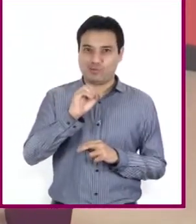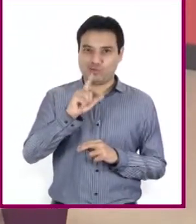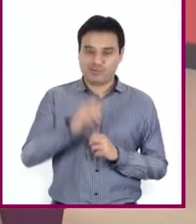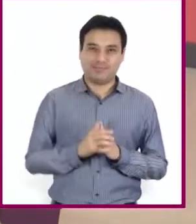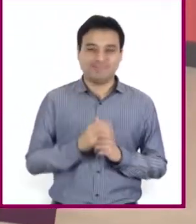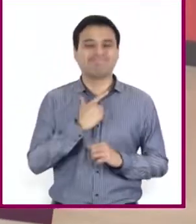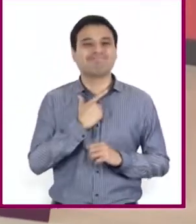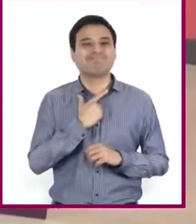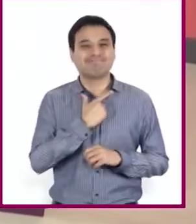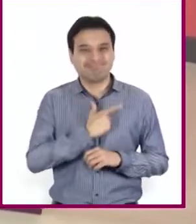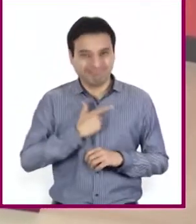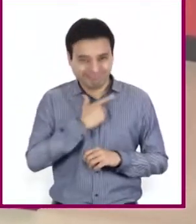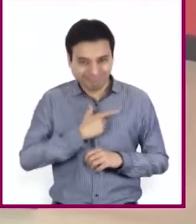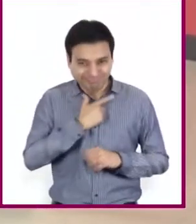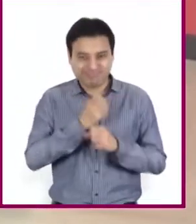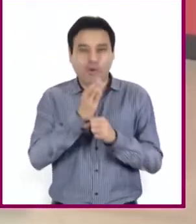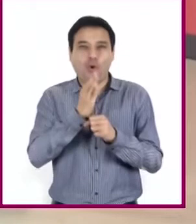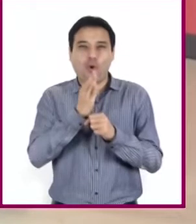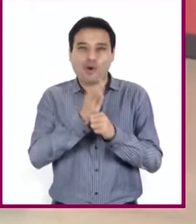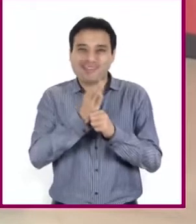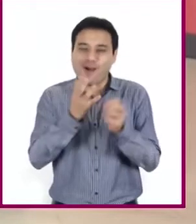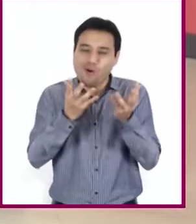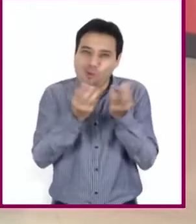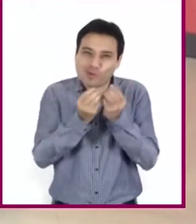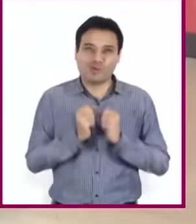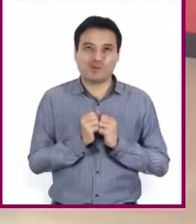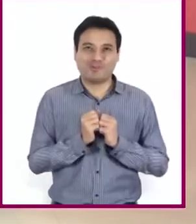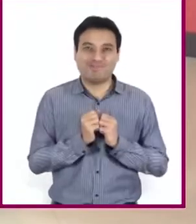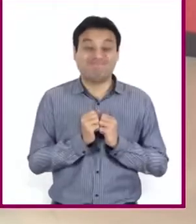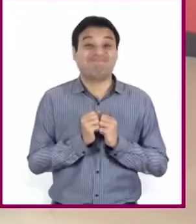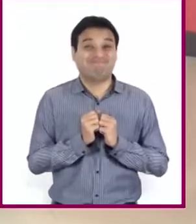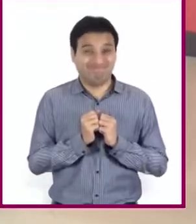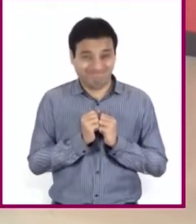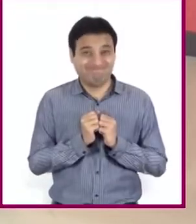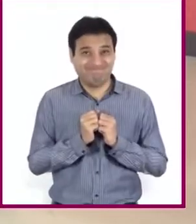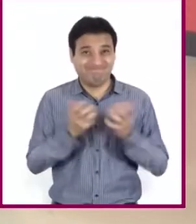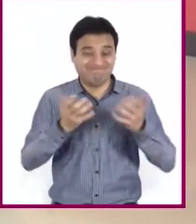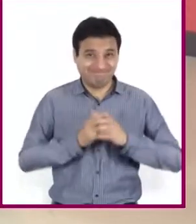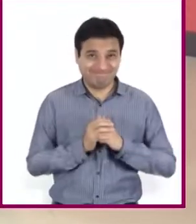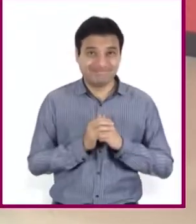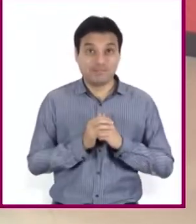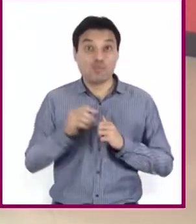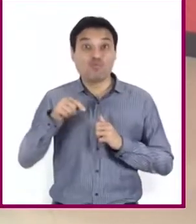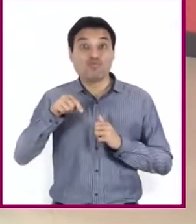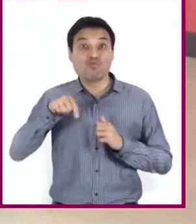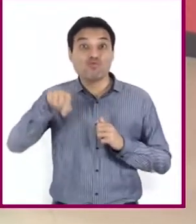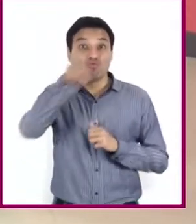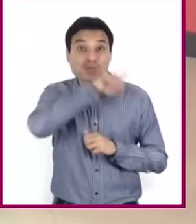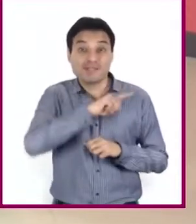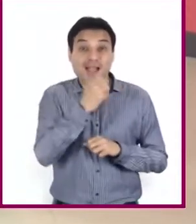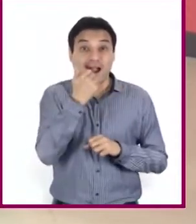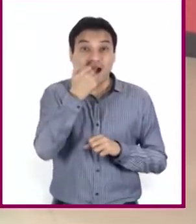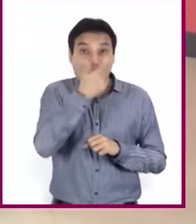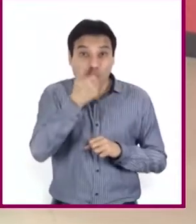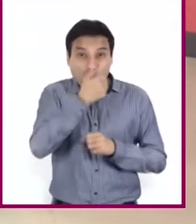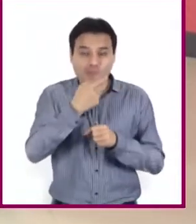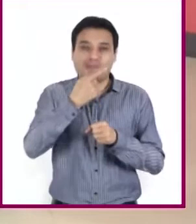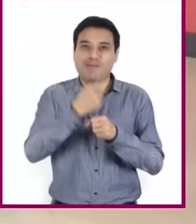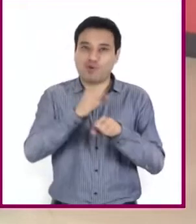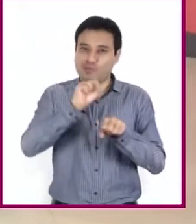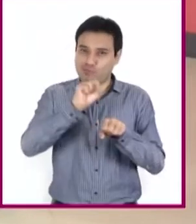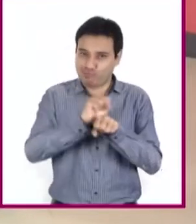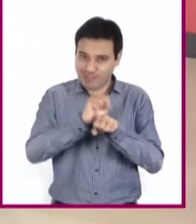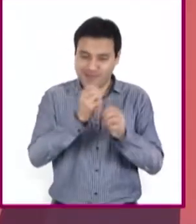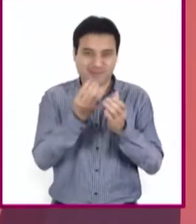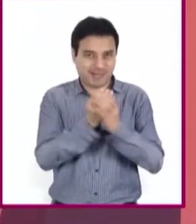Me da mucho gusto estar con todos ustedes y dirigirme principalmente a quienes cursan el primer grado de secundaria.